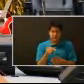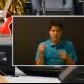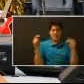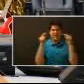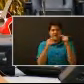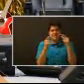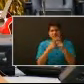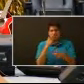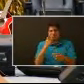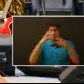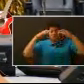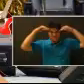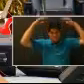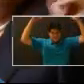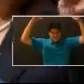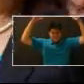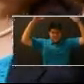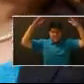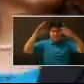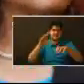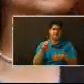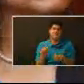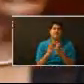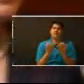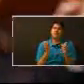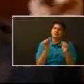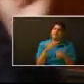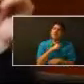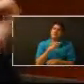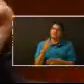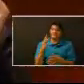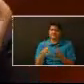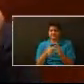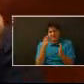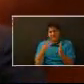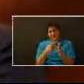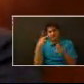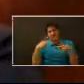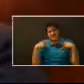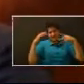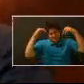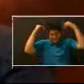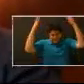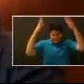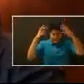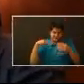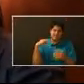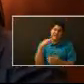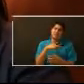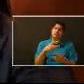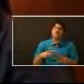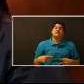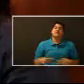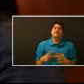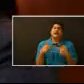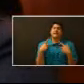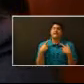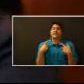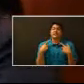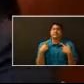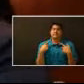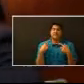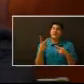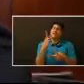enfrentó a un gigante. Entonces, puede ser que a veces hayan gigantes en nuestra vida y se nos van a presentar, porque se